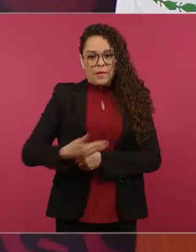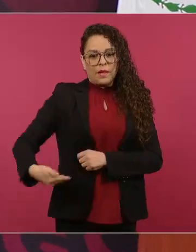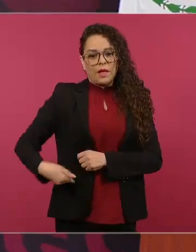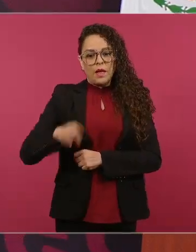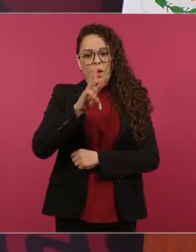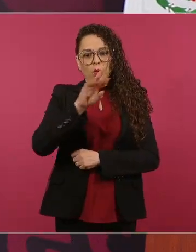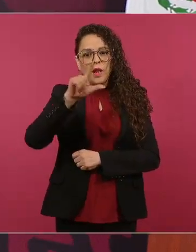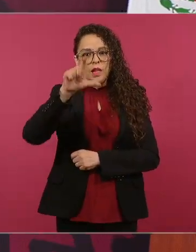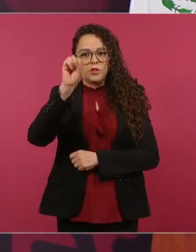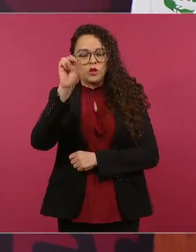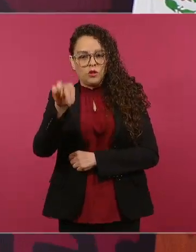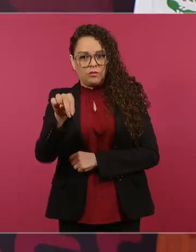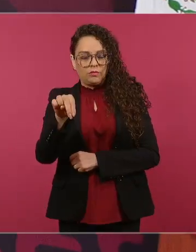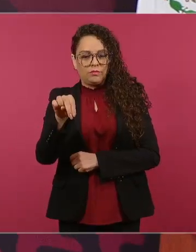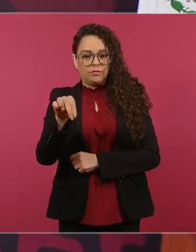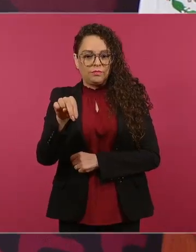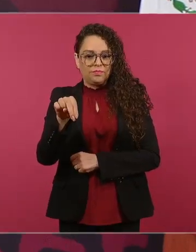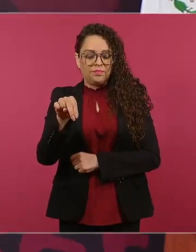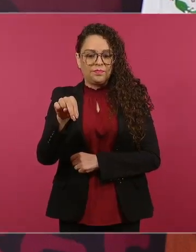de cómo se valieron